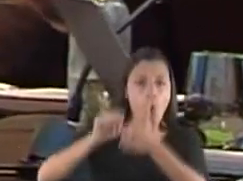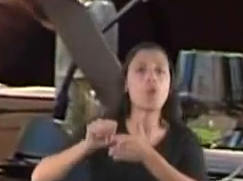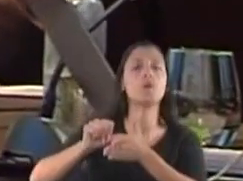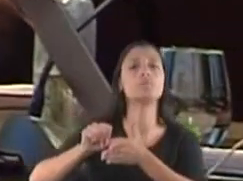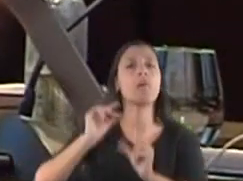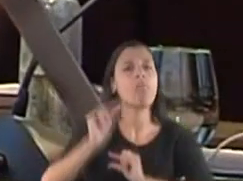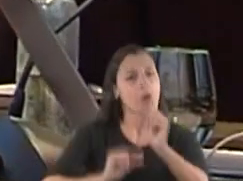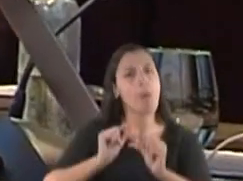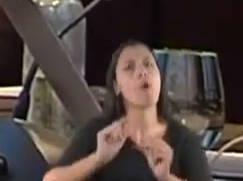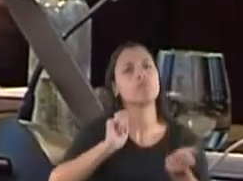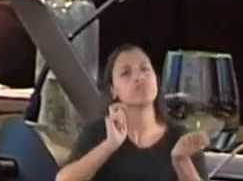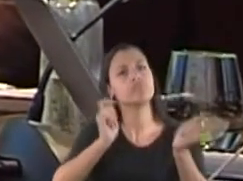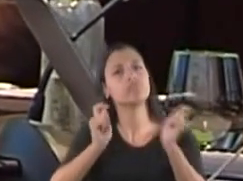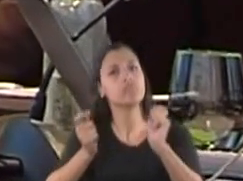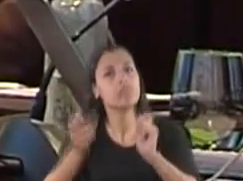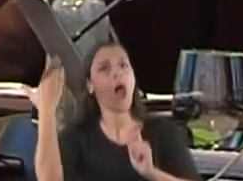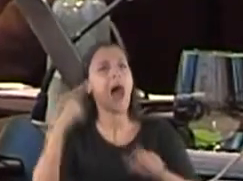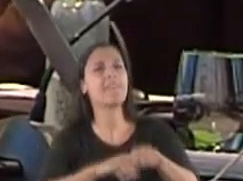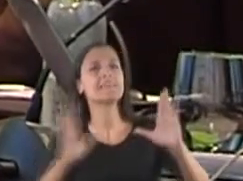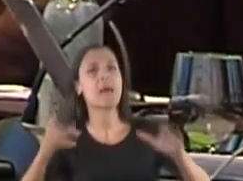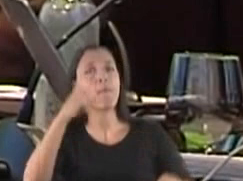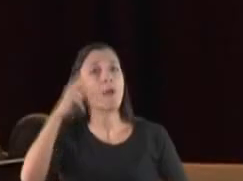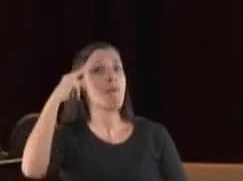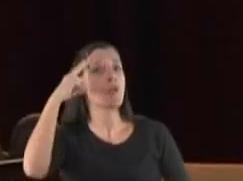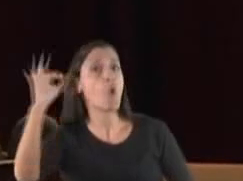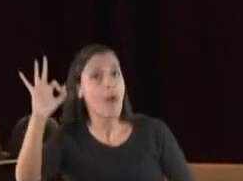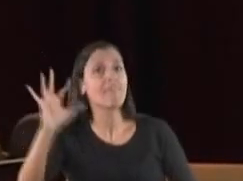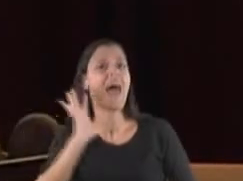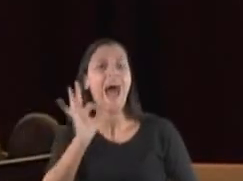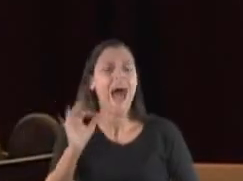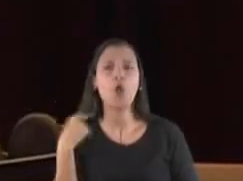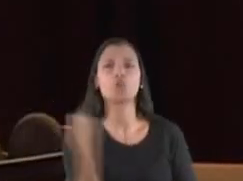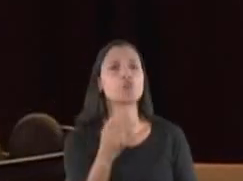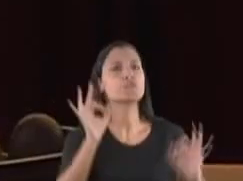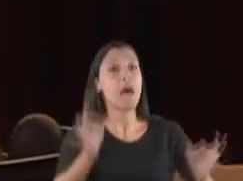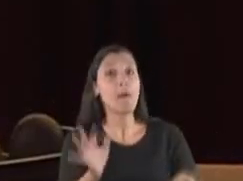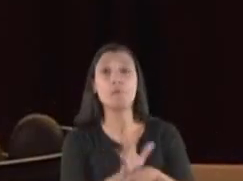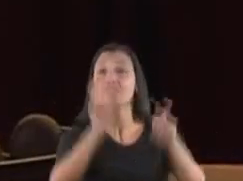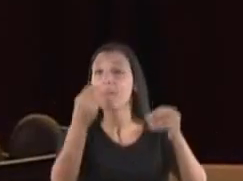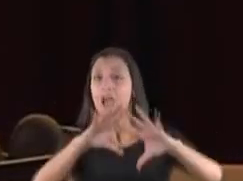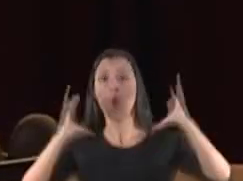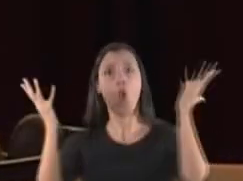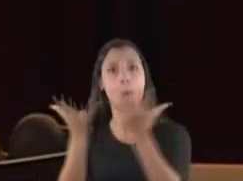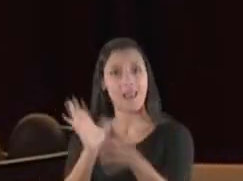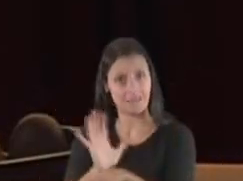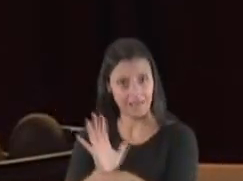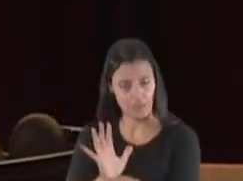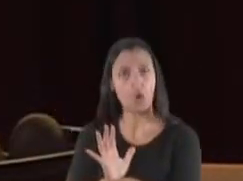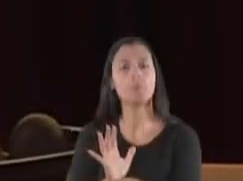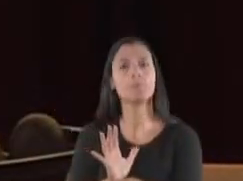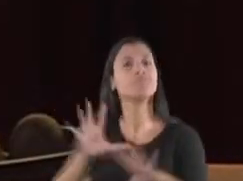poco cediendo porque irrumpió en la época de los 90 algo que conocimos como globalización.